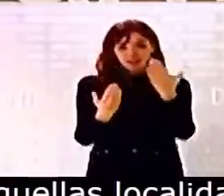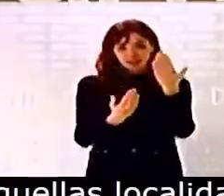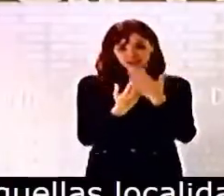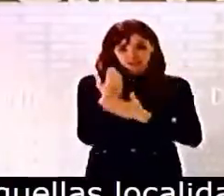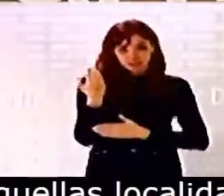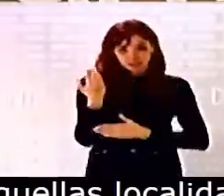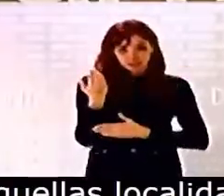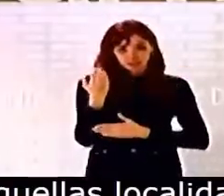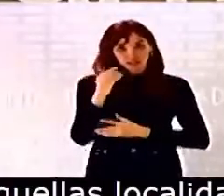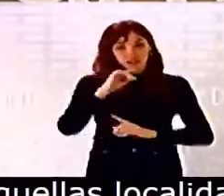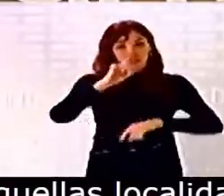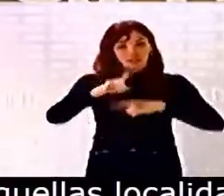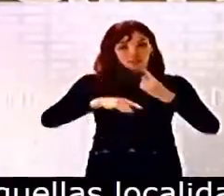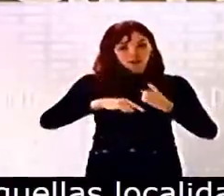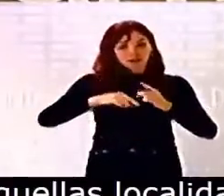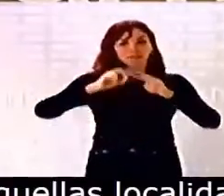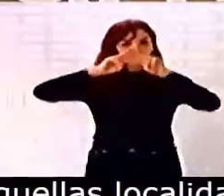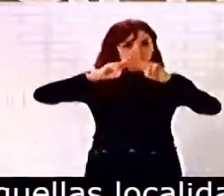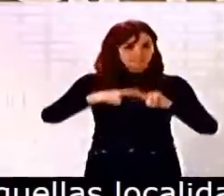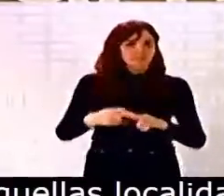y revisaremos las medidas.